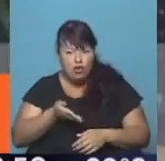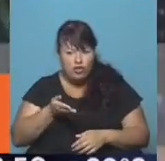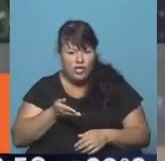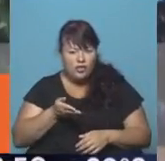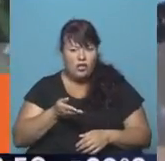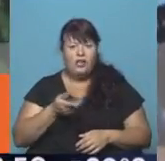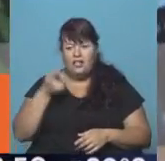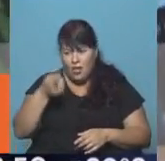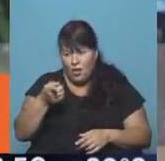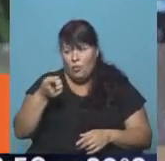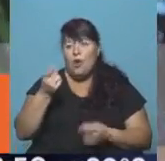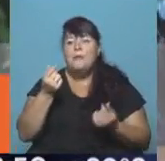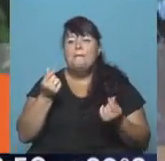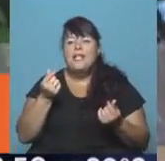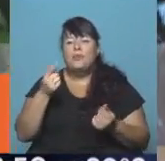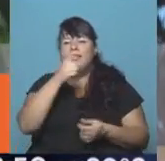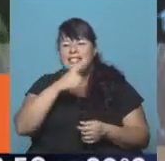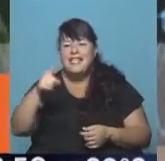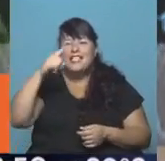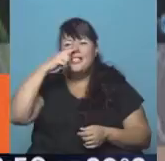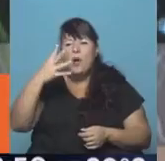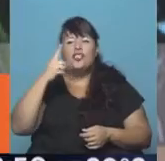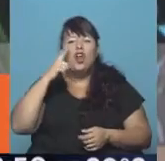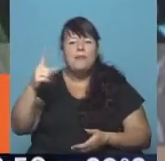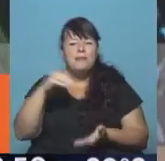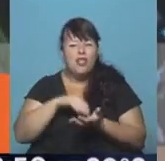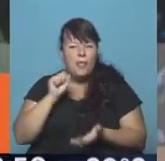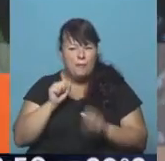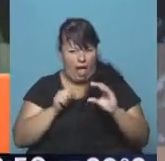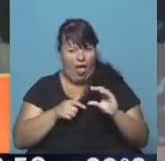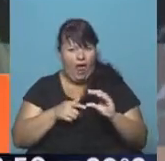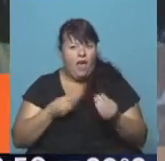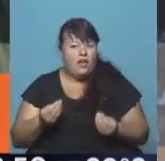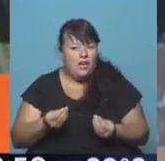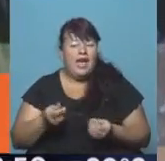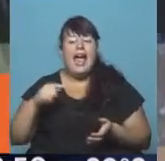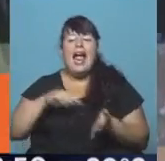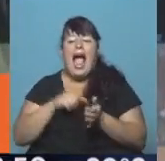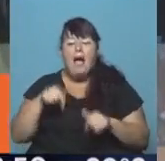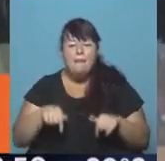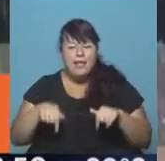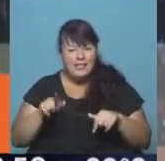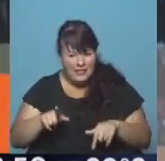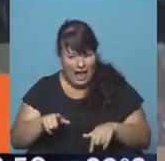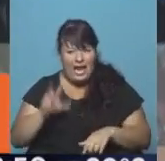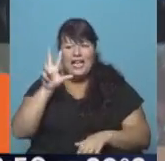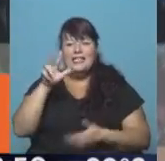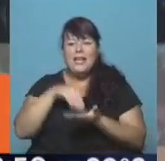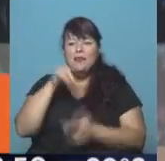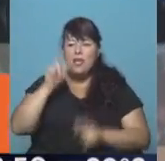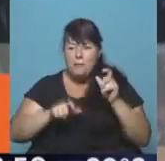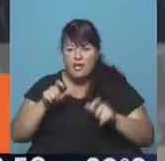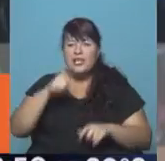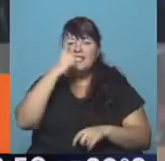cuando vos tenés un presupuesto de 174 mil millones de pesos haber ciudad a buenos aires con 3 millones de habitantes